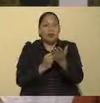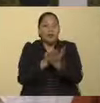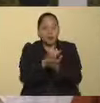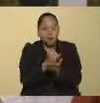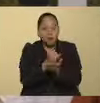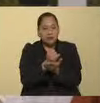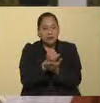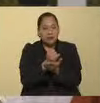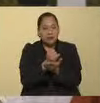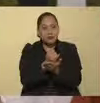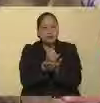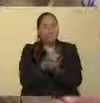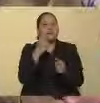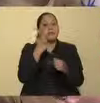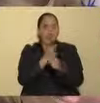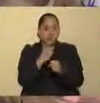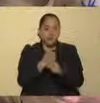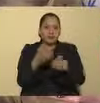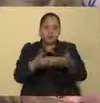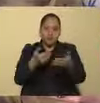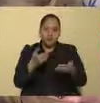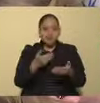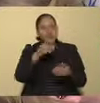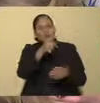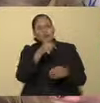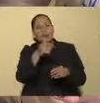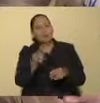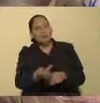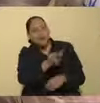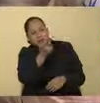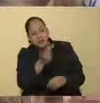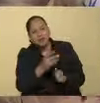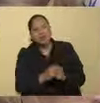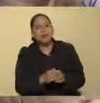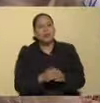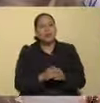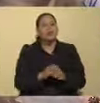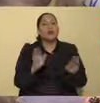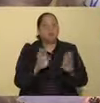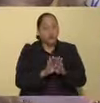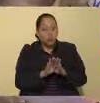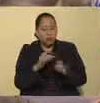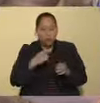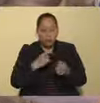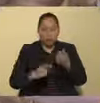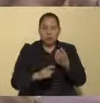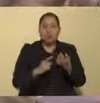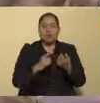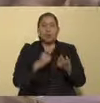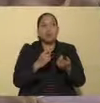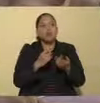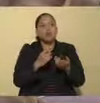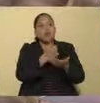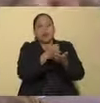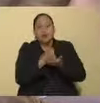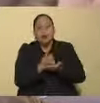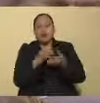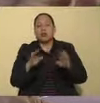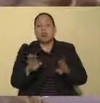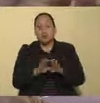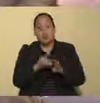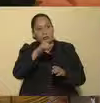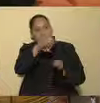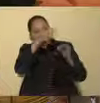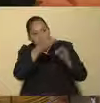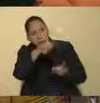decisión de consultar a alguien para que tengamos cómo resolver un problema, tengamos un lecho que sea el